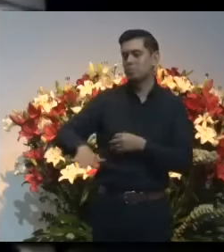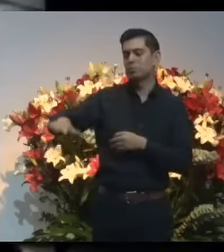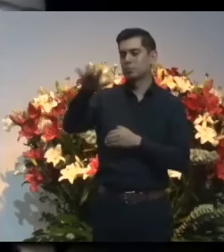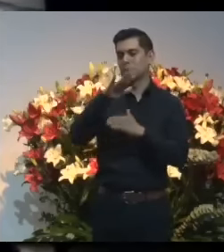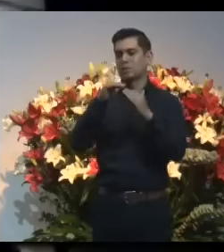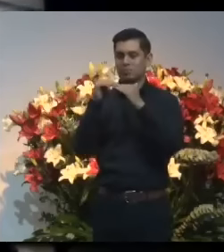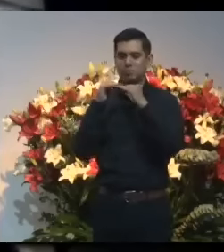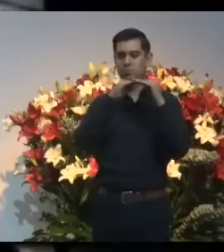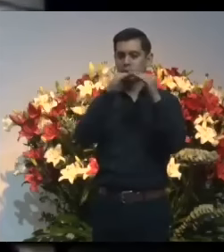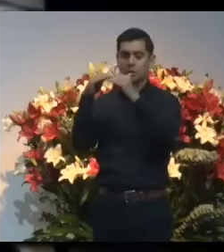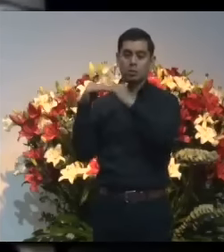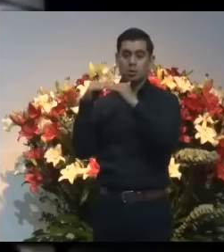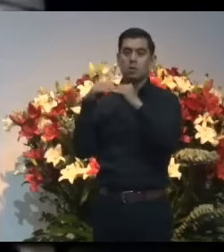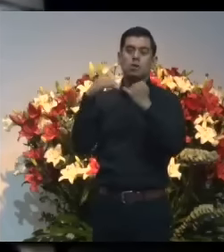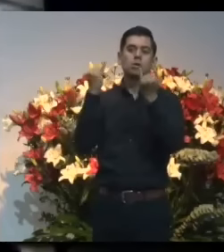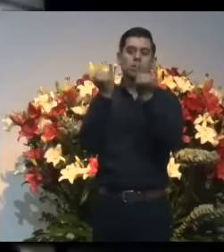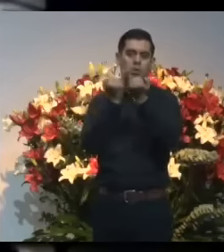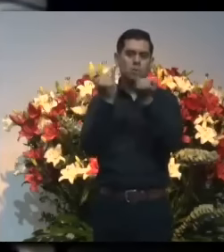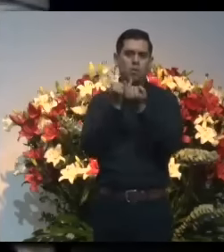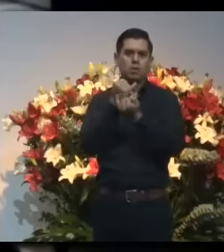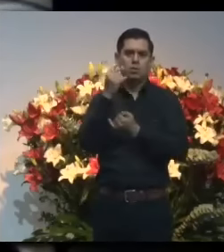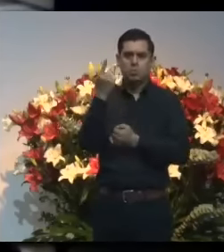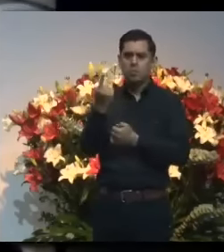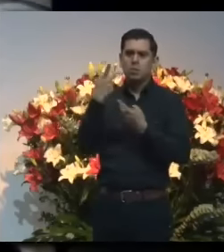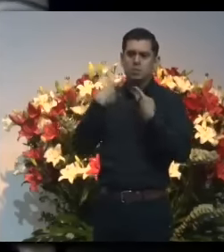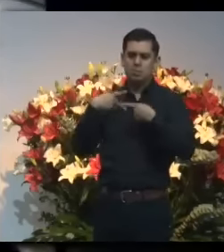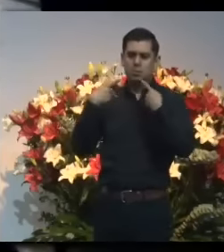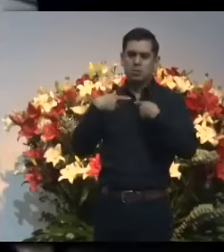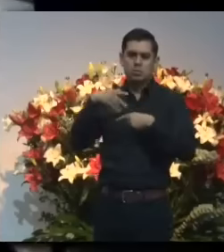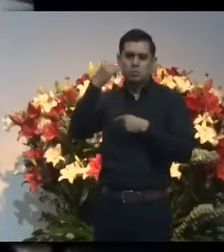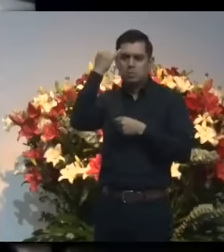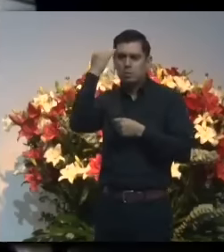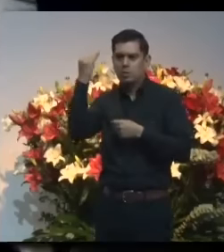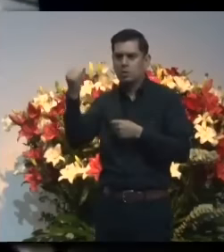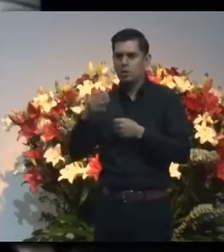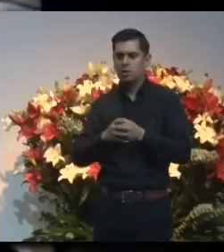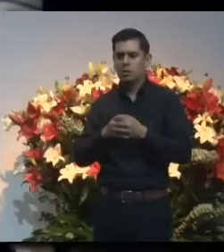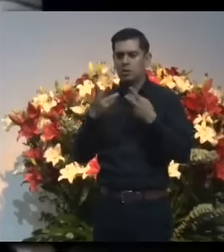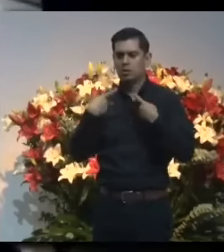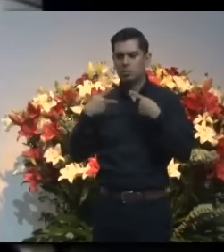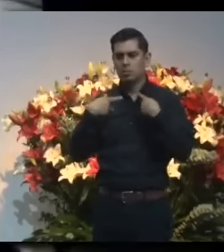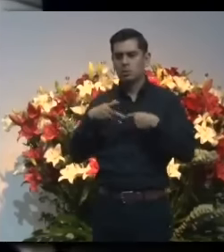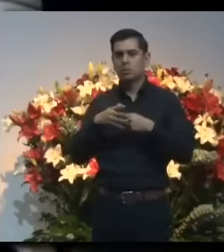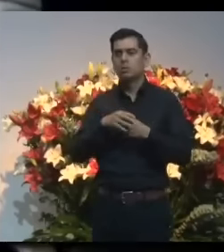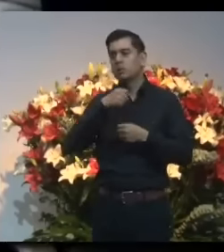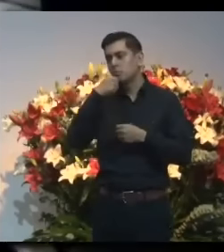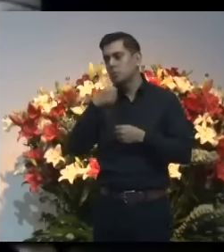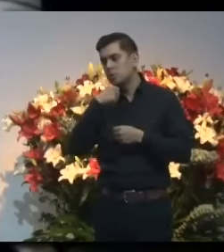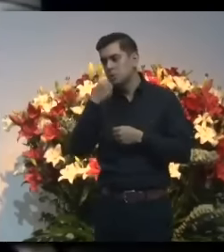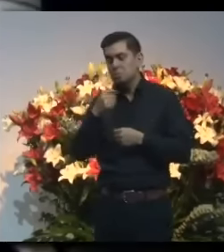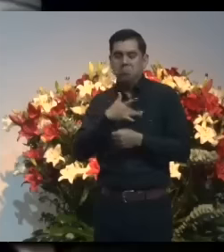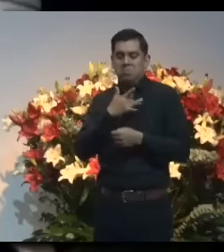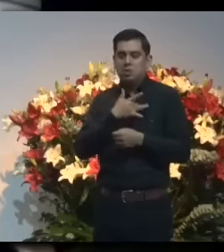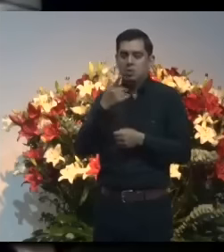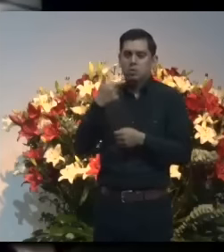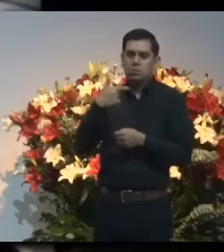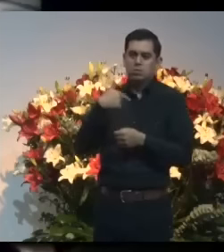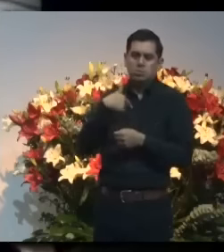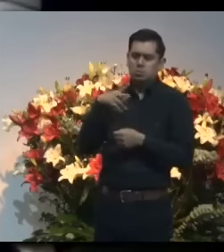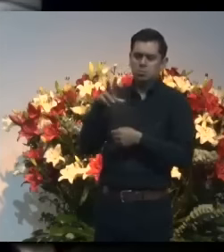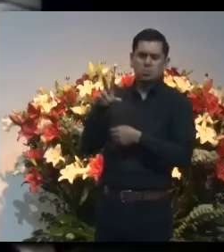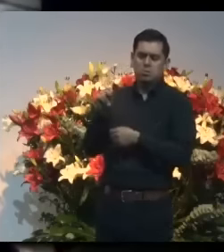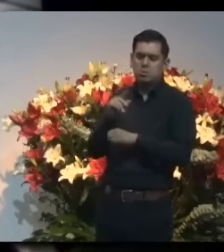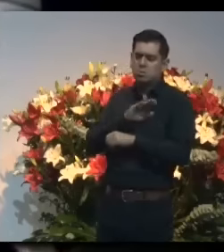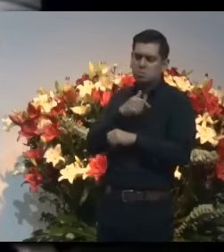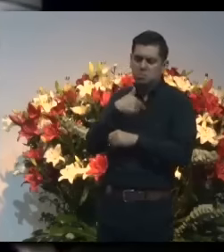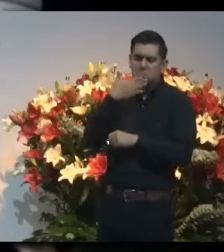la regrese. Aquel que crea, y también sería, no sería mala idea con la pensión de adultos mayores, personas que sientan que no requieren esa pensión,